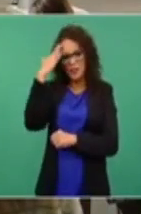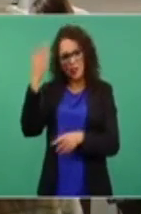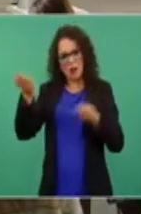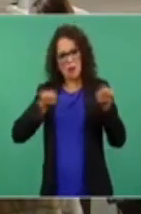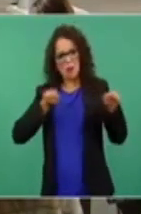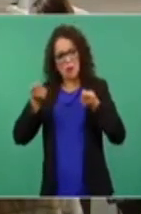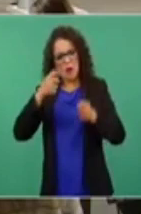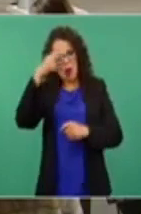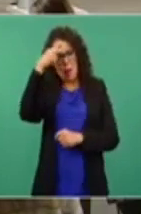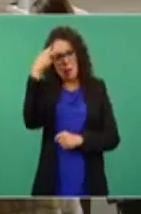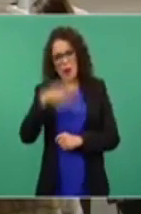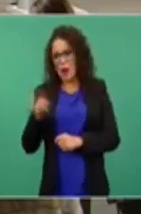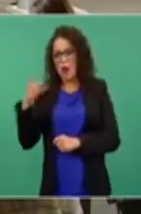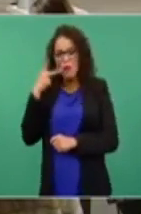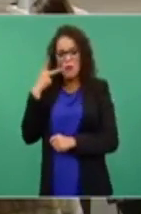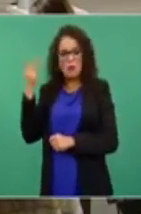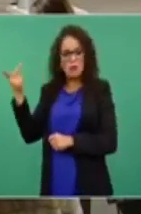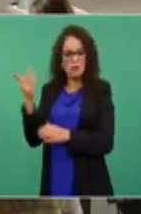México.